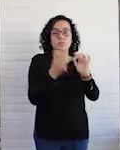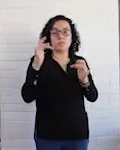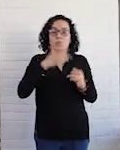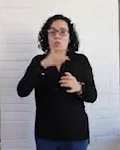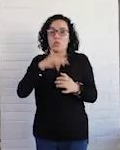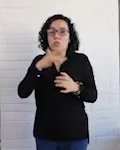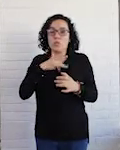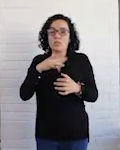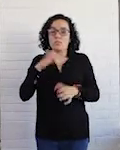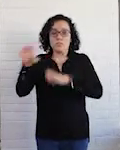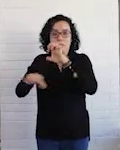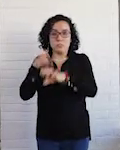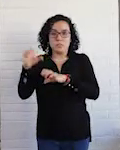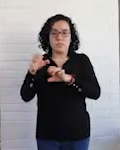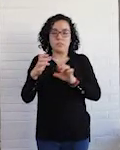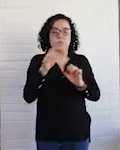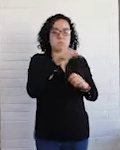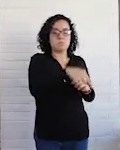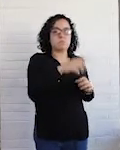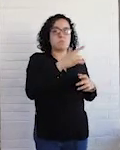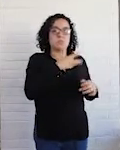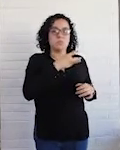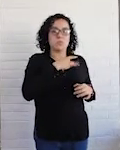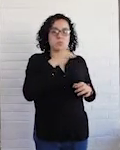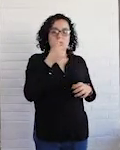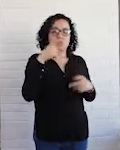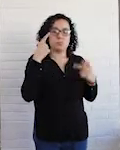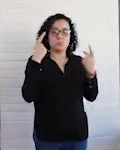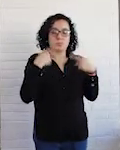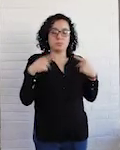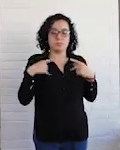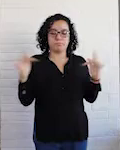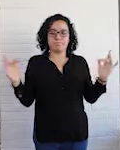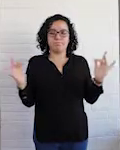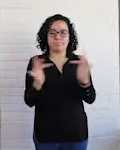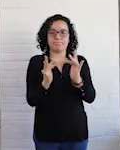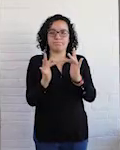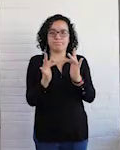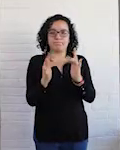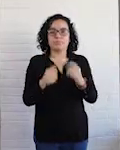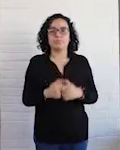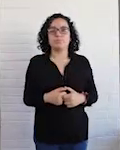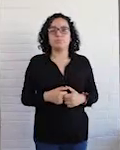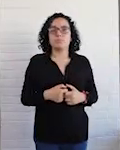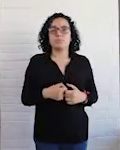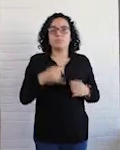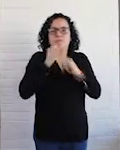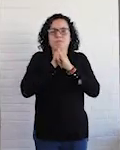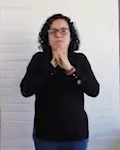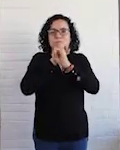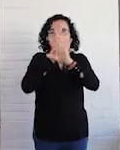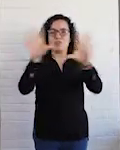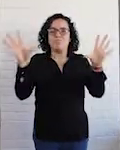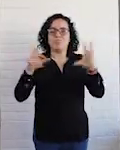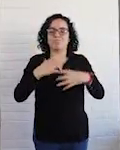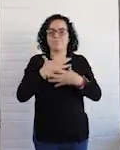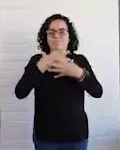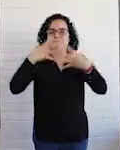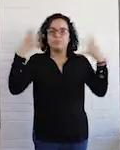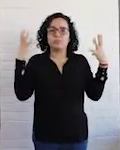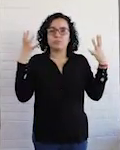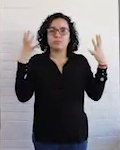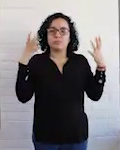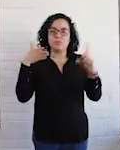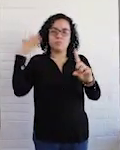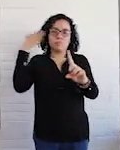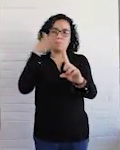de la marca con el corazón de las personas. En este mundo inmenso del Big Data, yo lo que sostengo es que en lo